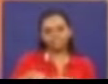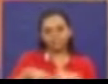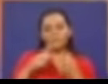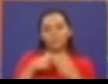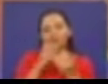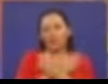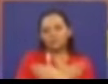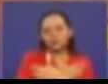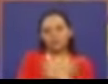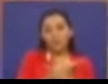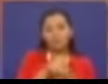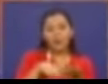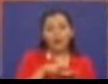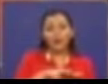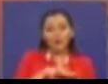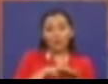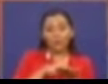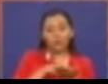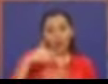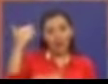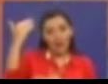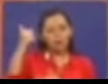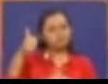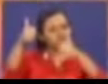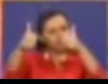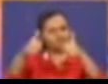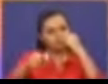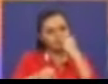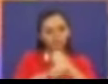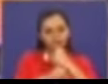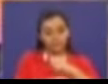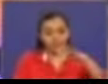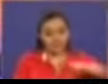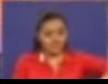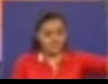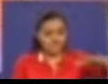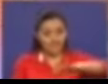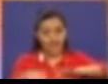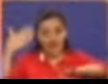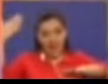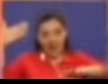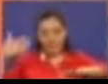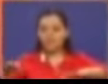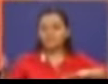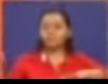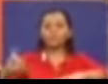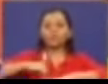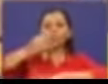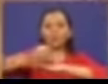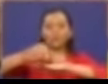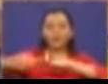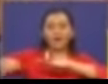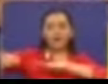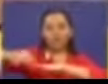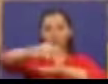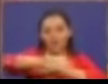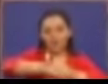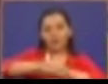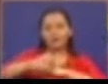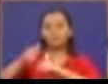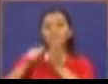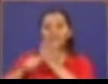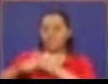saludarlos. Pero esa reunión con alcaldes, muy eficiente. Alcaldes, representantes de juntas parroquiales, prefecto y todo el